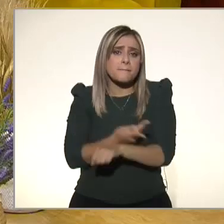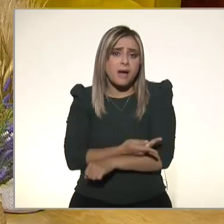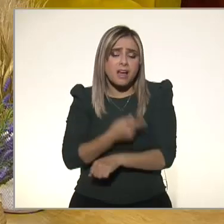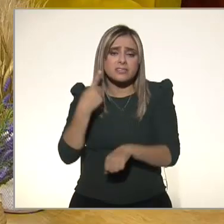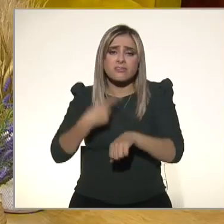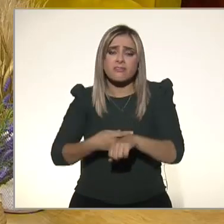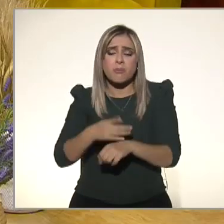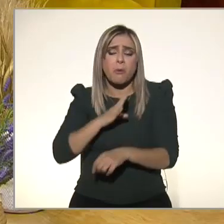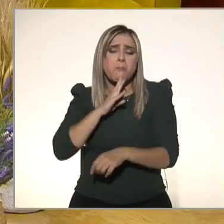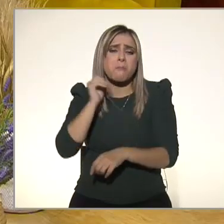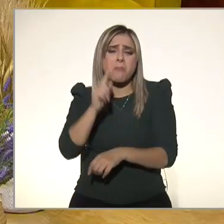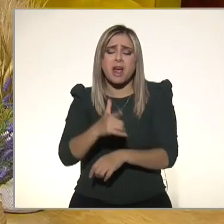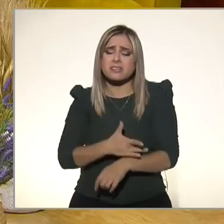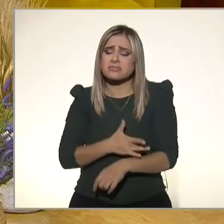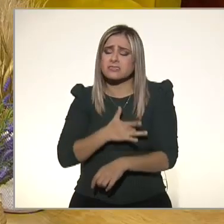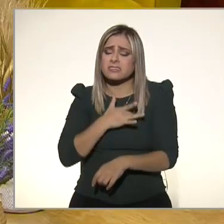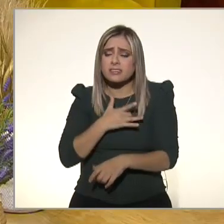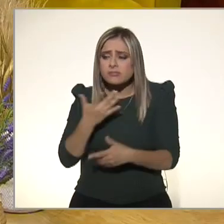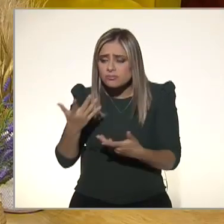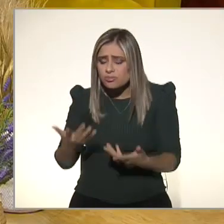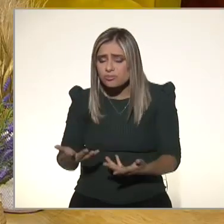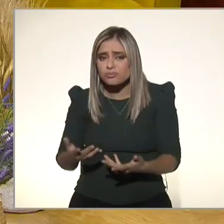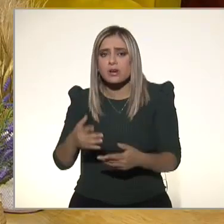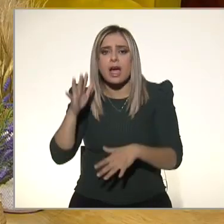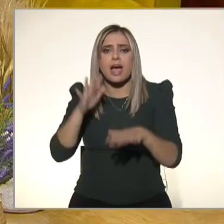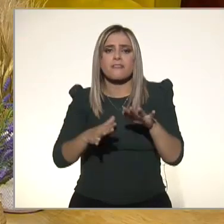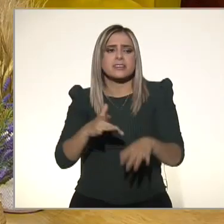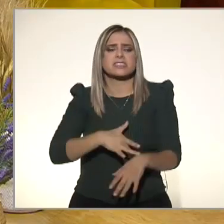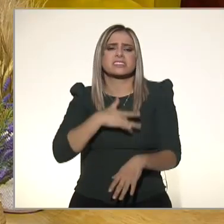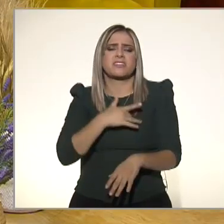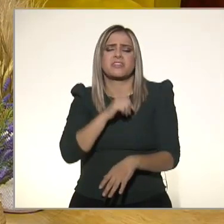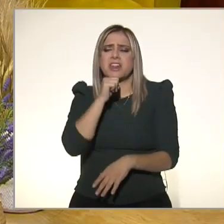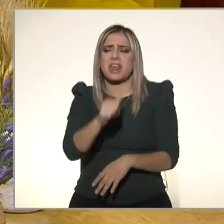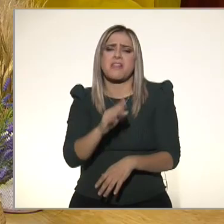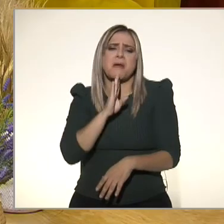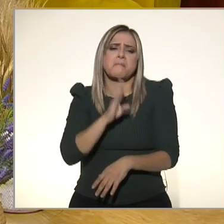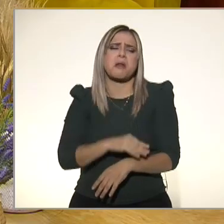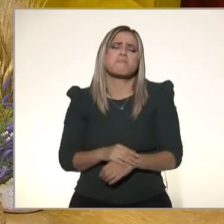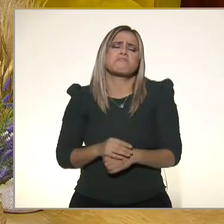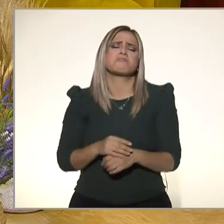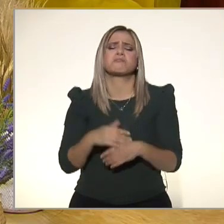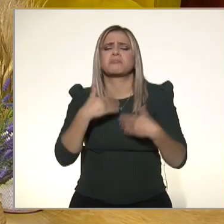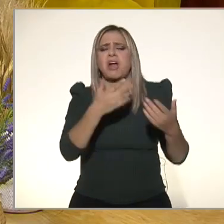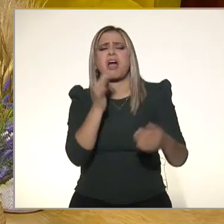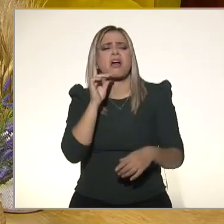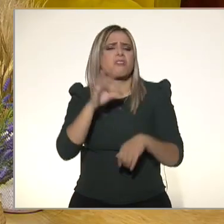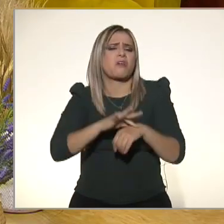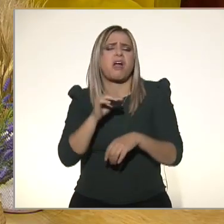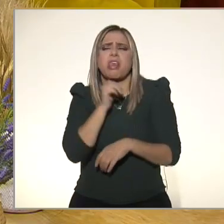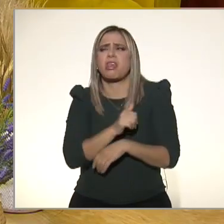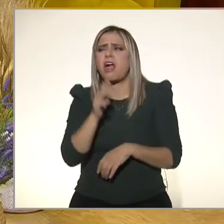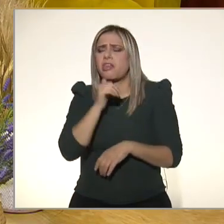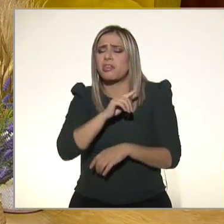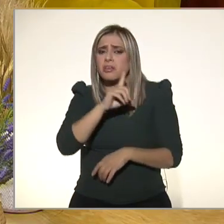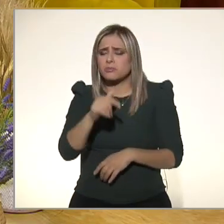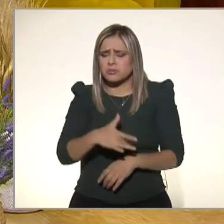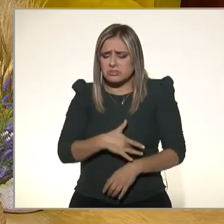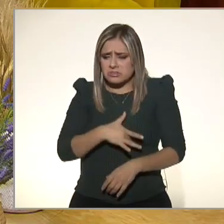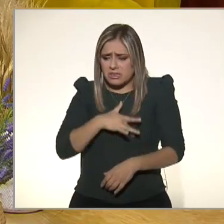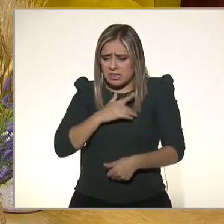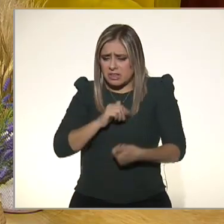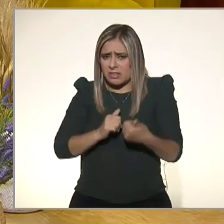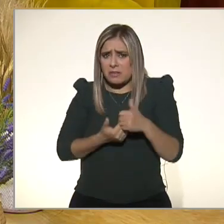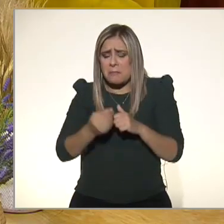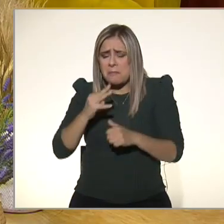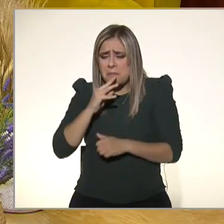los síntomas, porque muchas veces si no hay síntomas no van, o nos llegan ya pacientes, o no digamos pacientes, nos llegan hombres